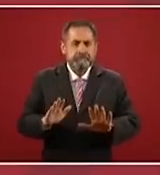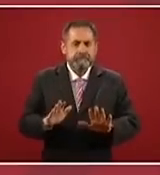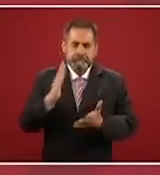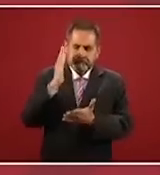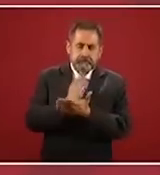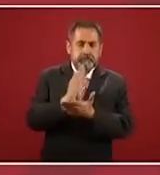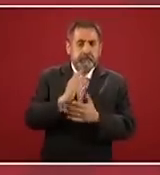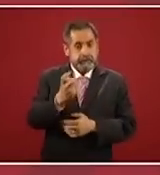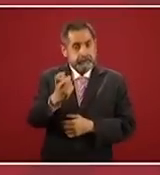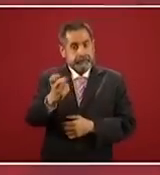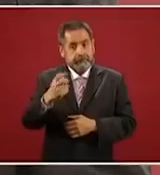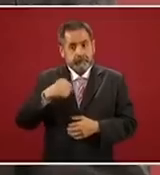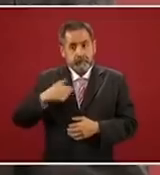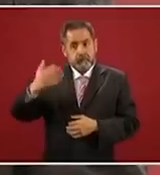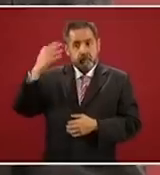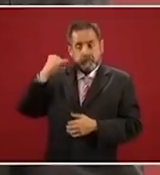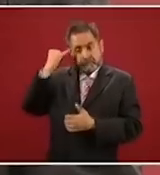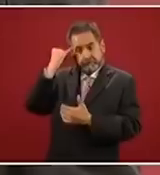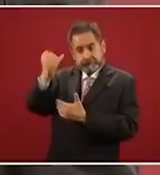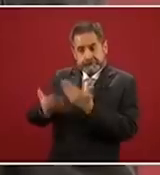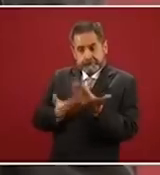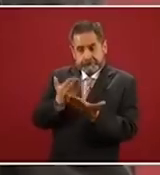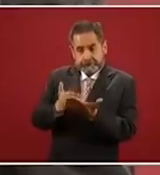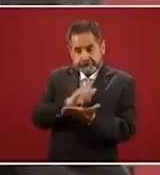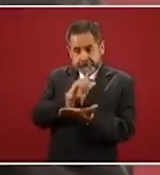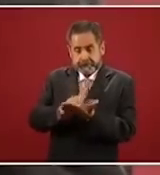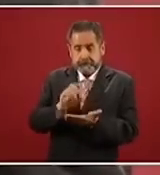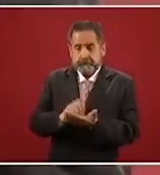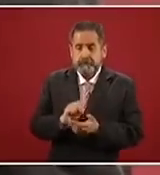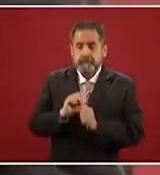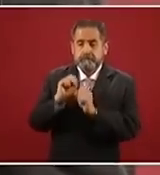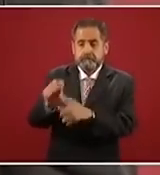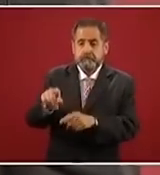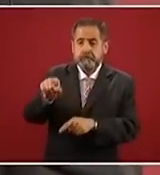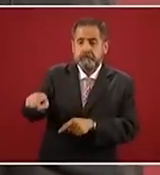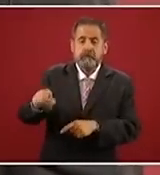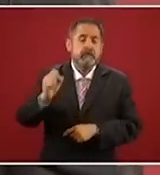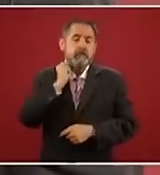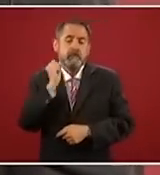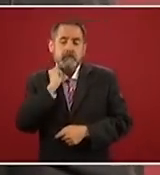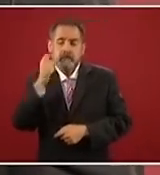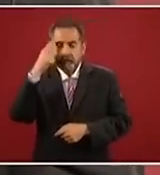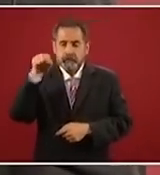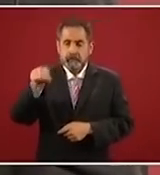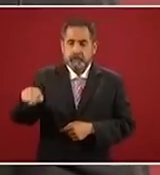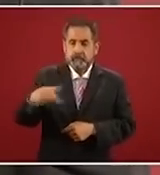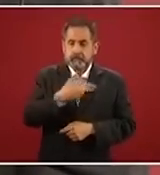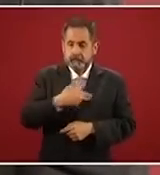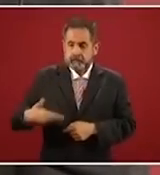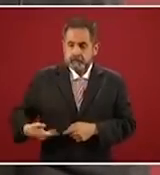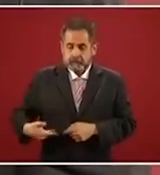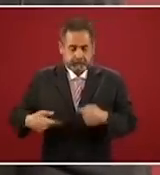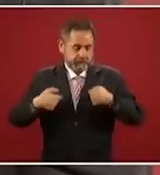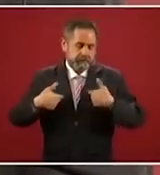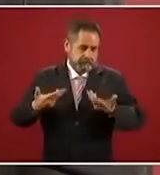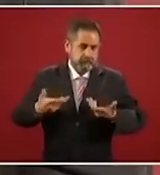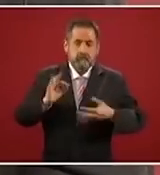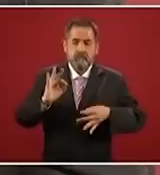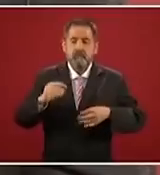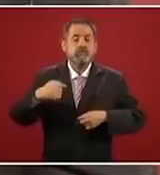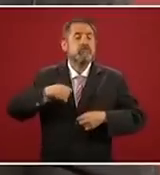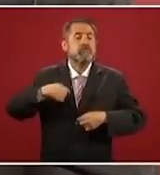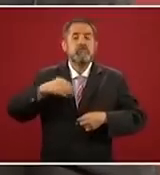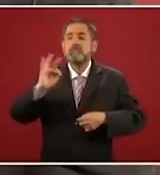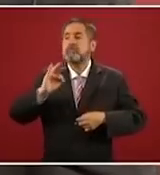envié una iniciativa al Senado para que el presidente pudiese ser juzgado,